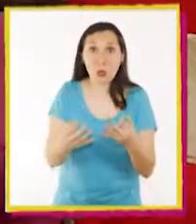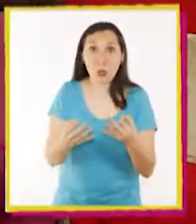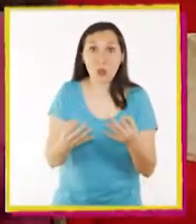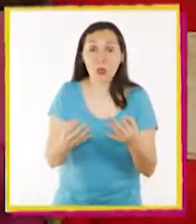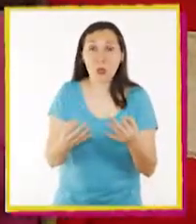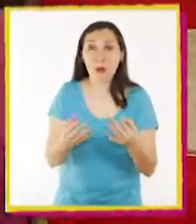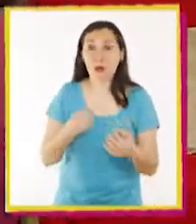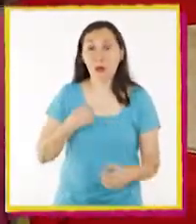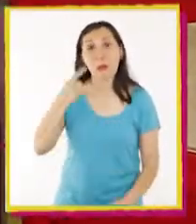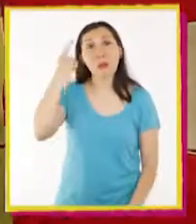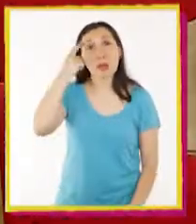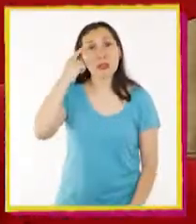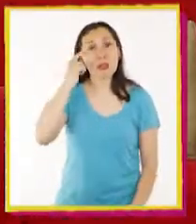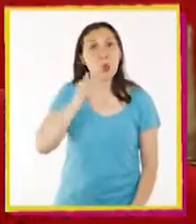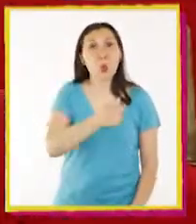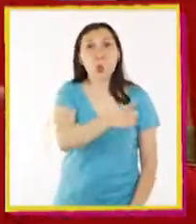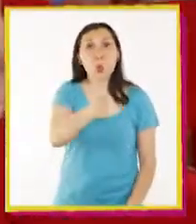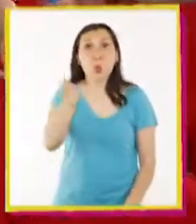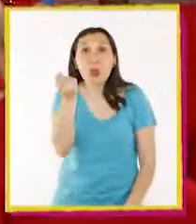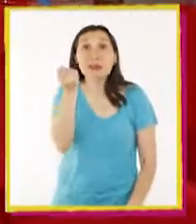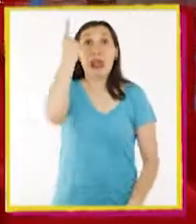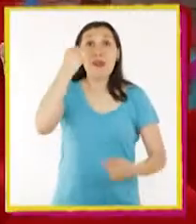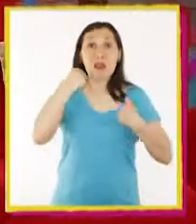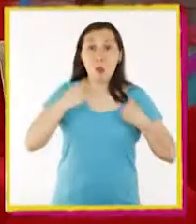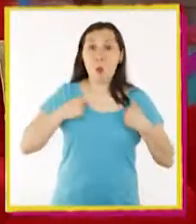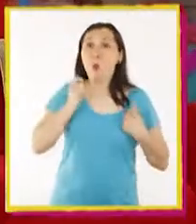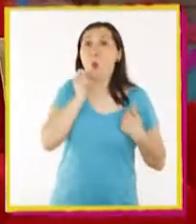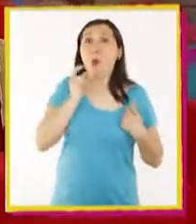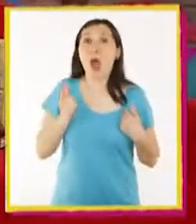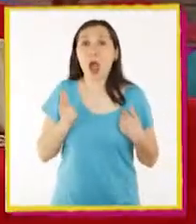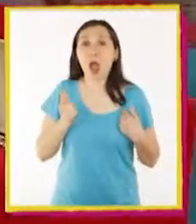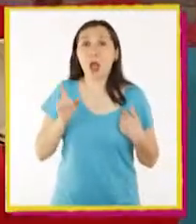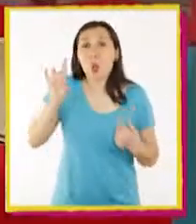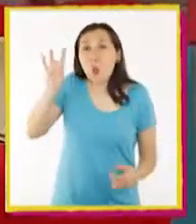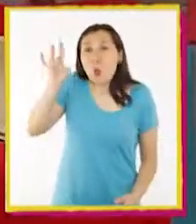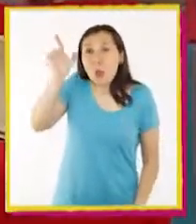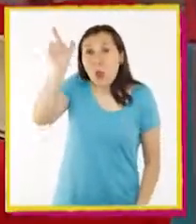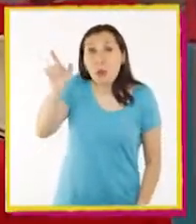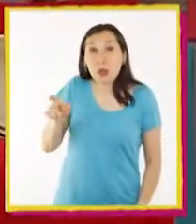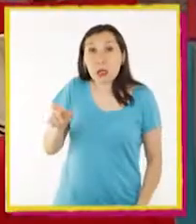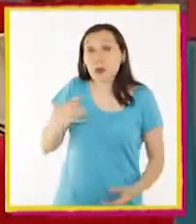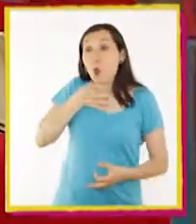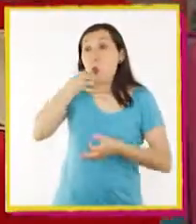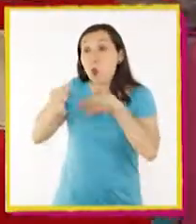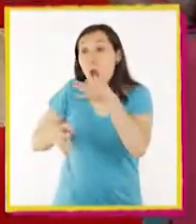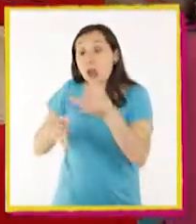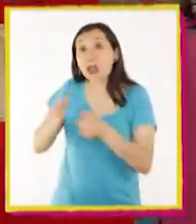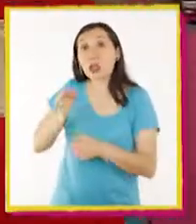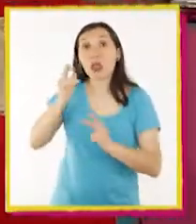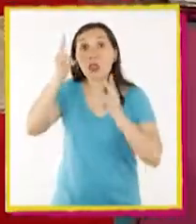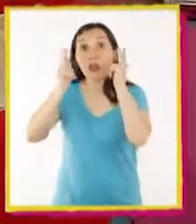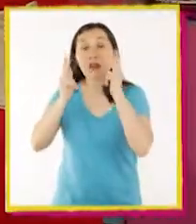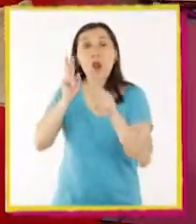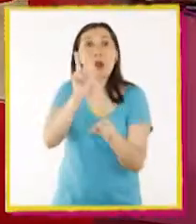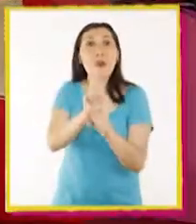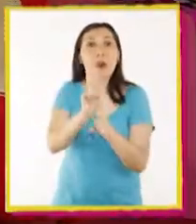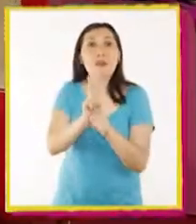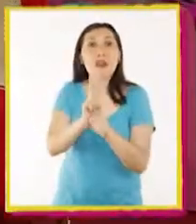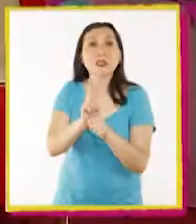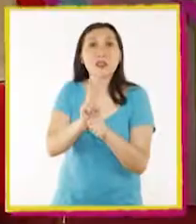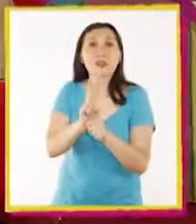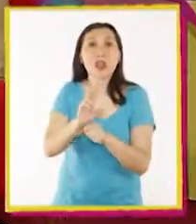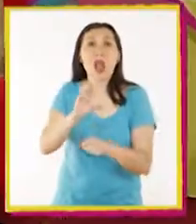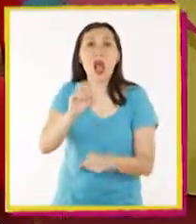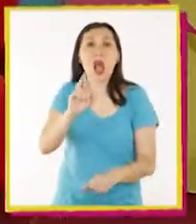¿Seguros? Yo pensaba que todos iban a adivinar. A la única persona que le conté de que me iba a disfrazar fue a la